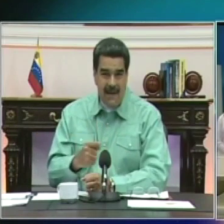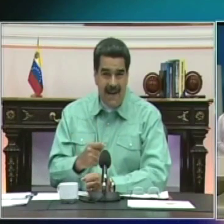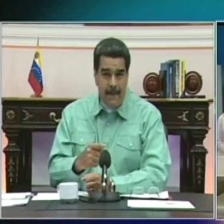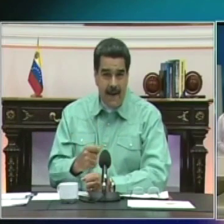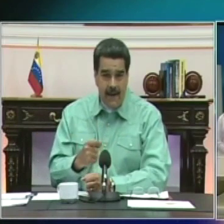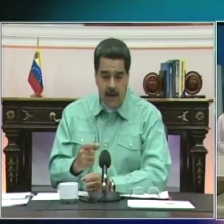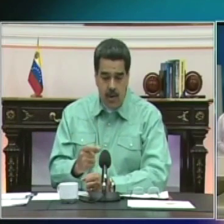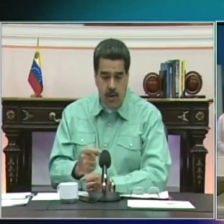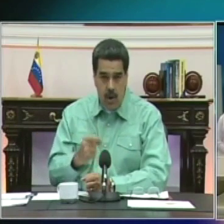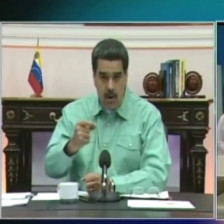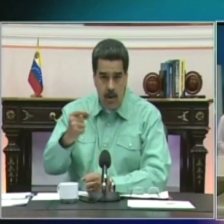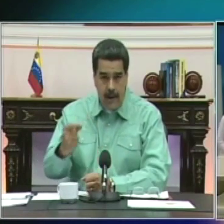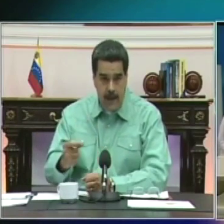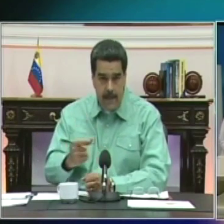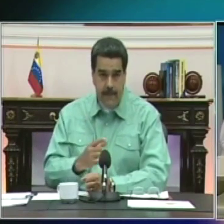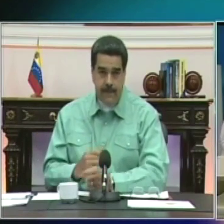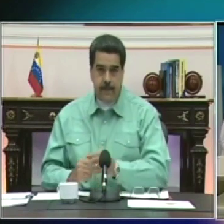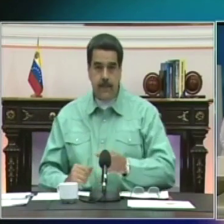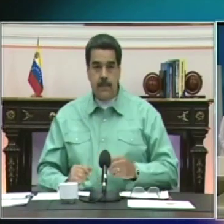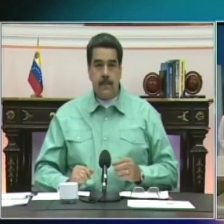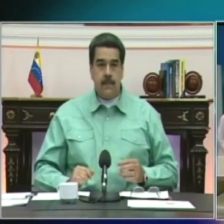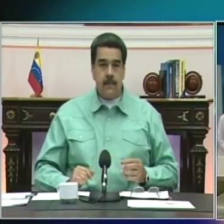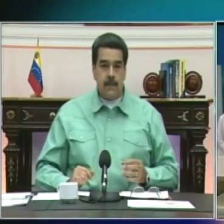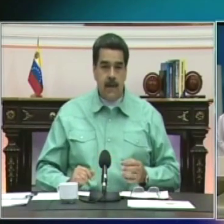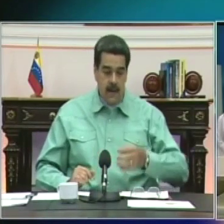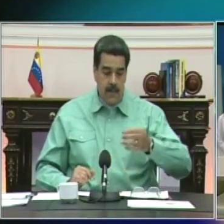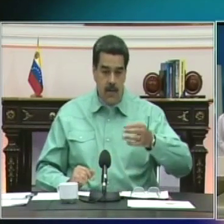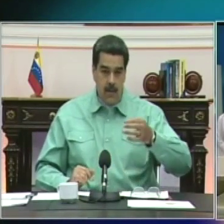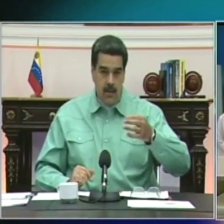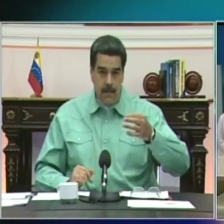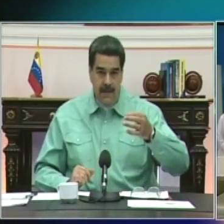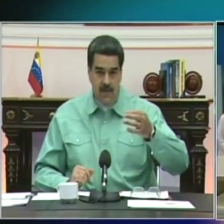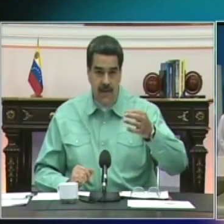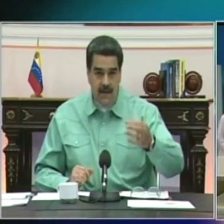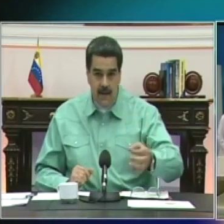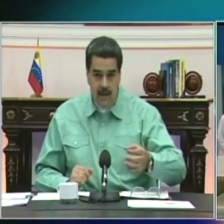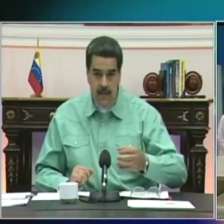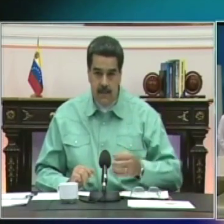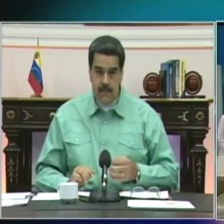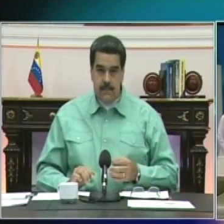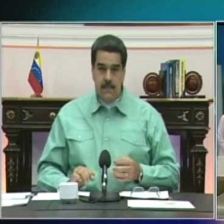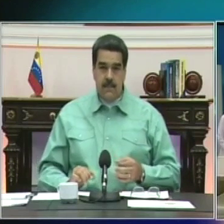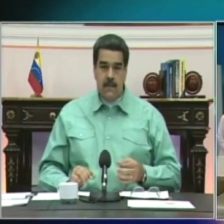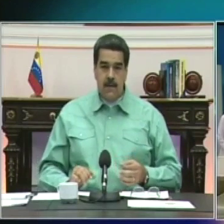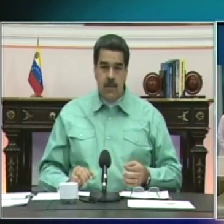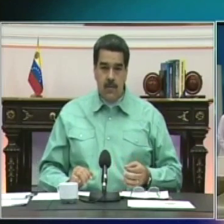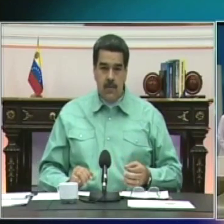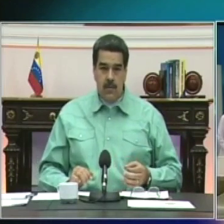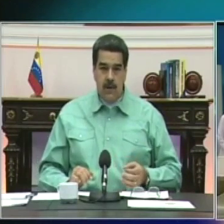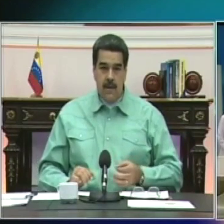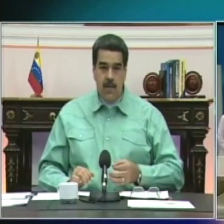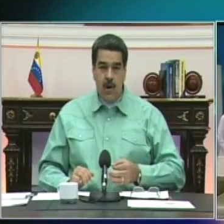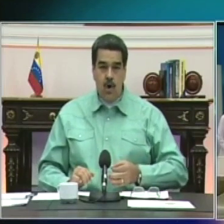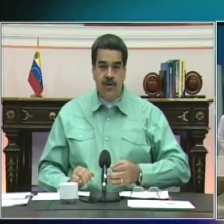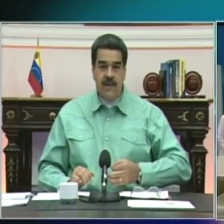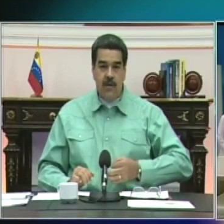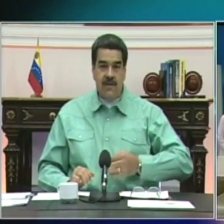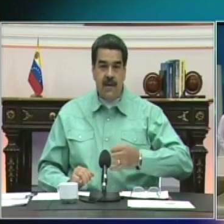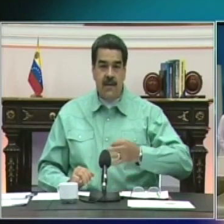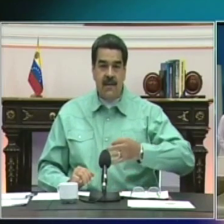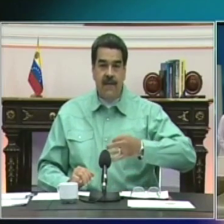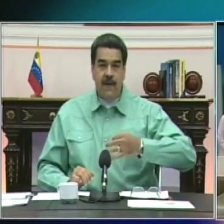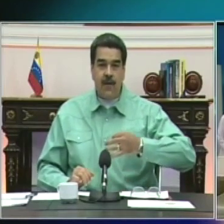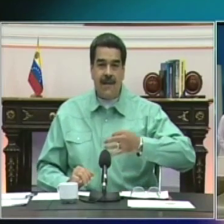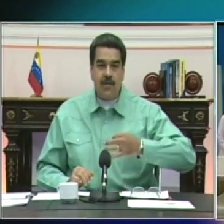caerle encima y reparar todos los equipos. Tenemos los personal técnico, tenemos el